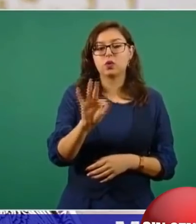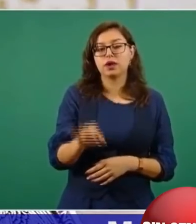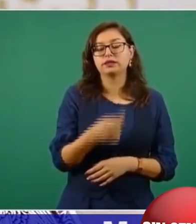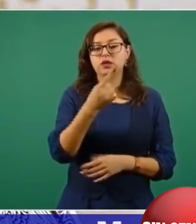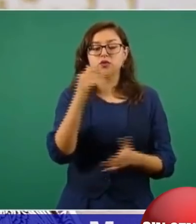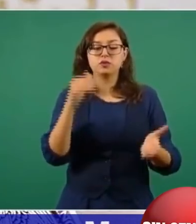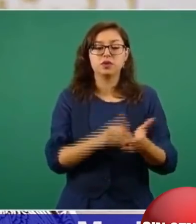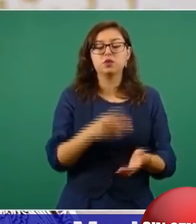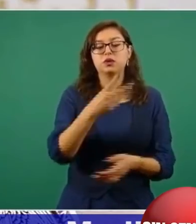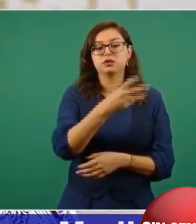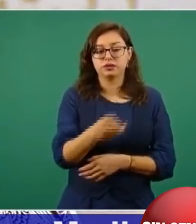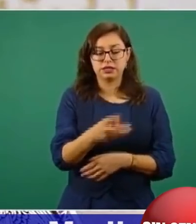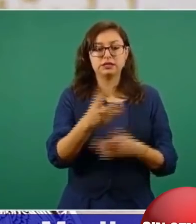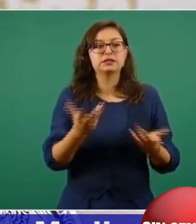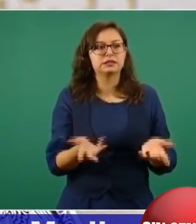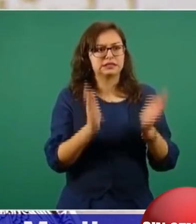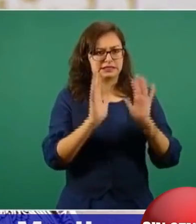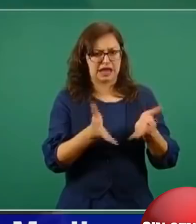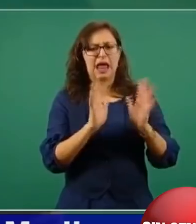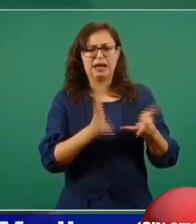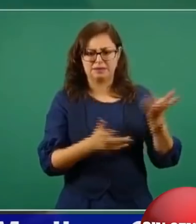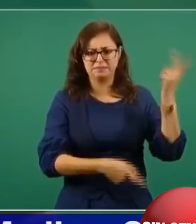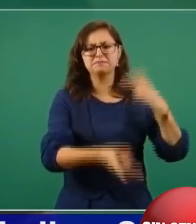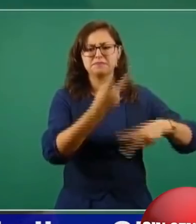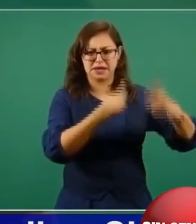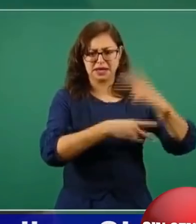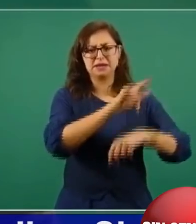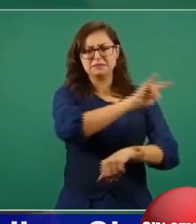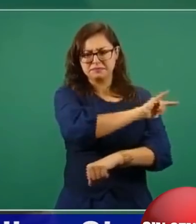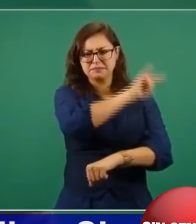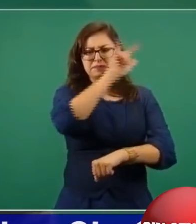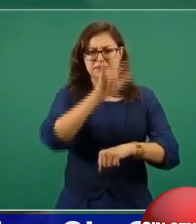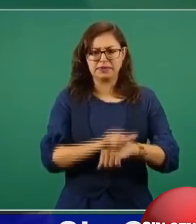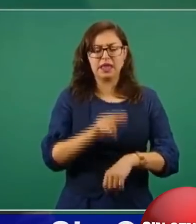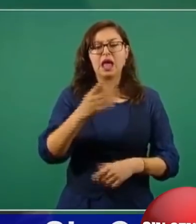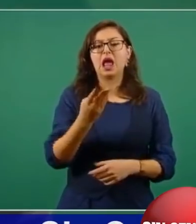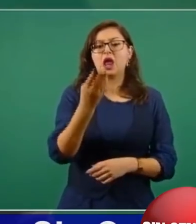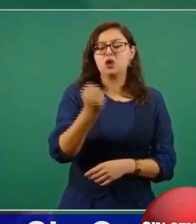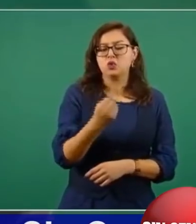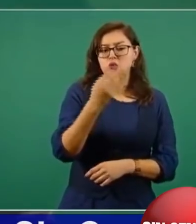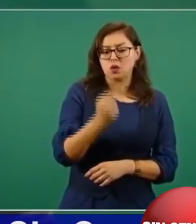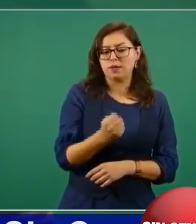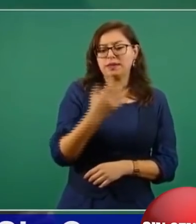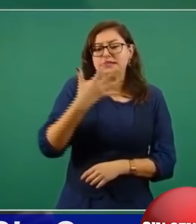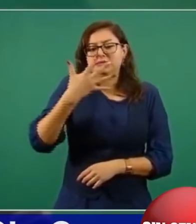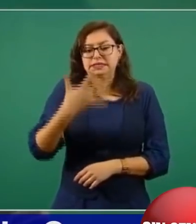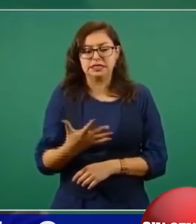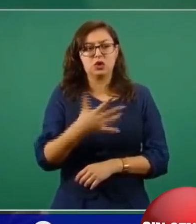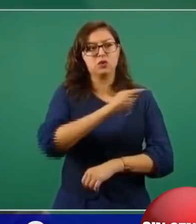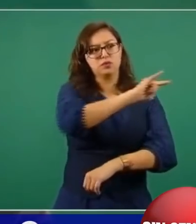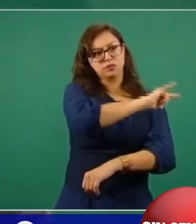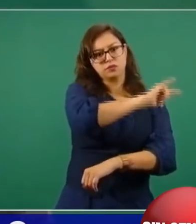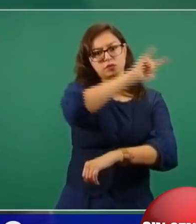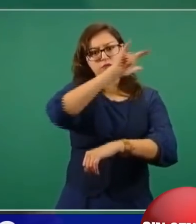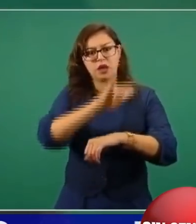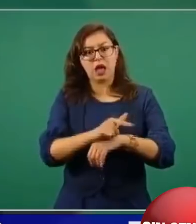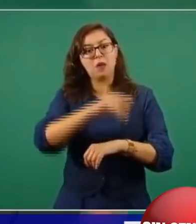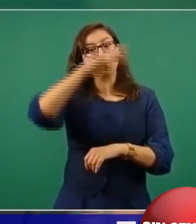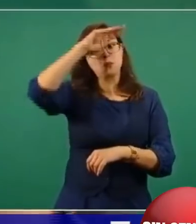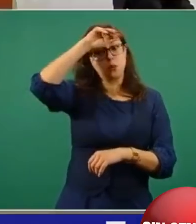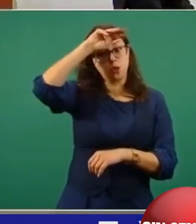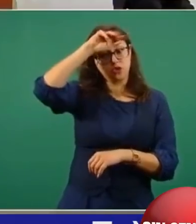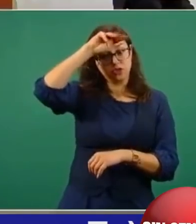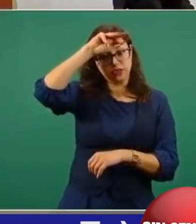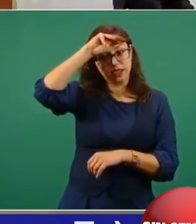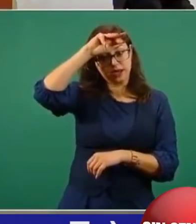491.400 dosis, están ya en camino, ya nos confirmaron la llegada a las 9:05 del vuelo que llega a Monterrey. El otro